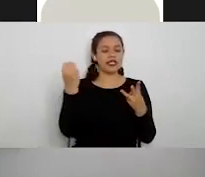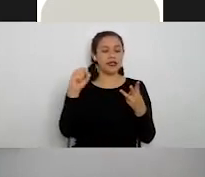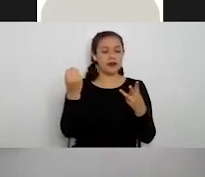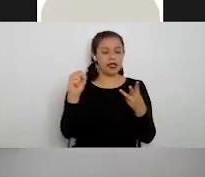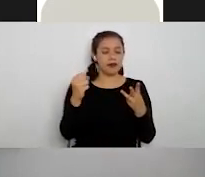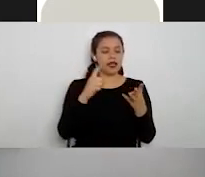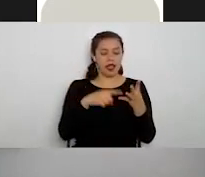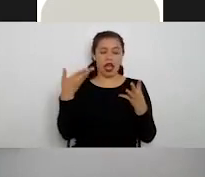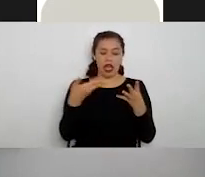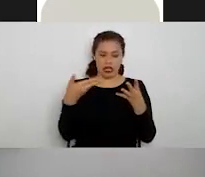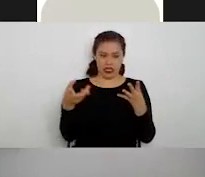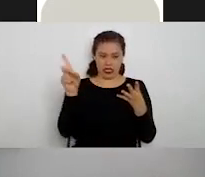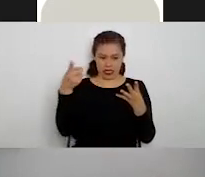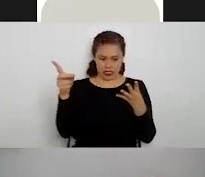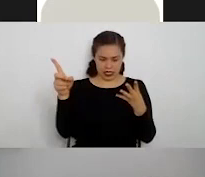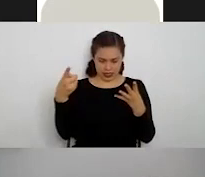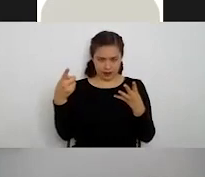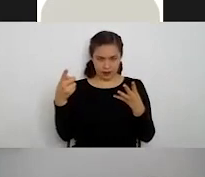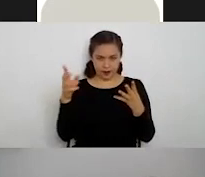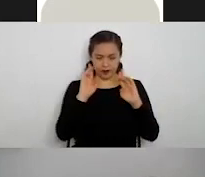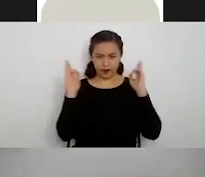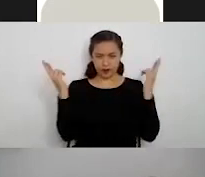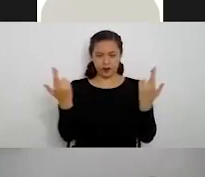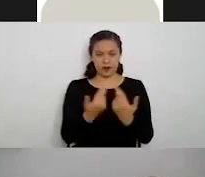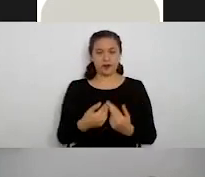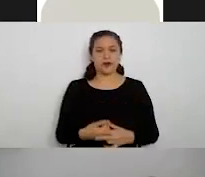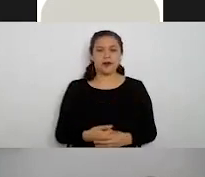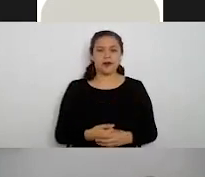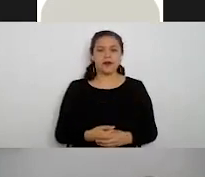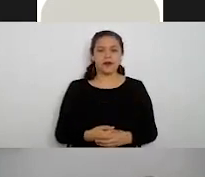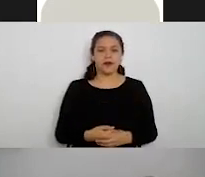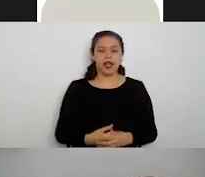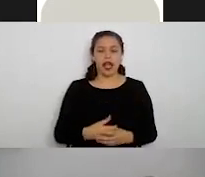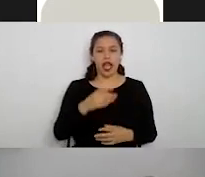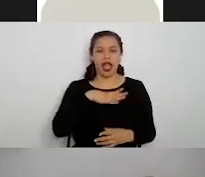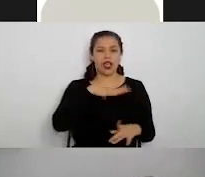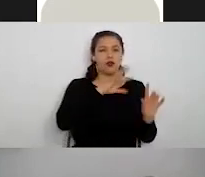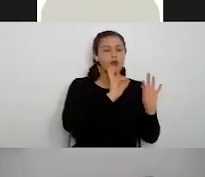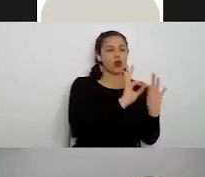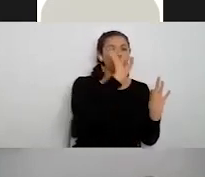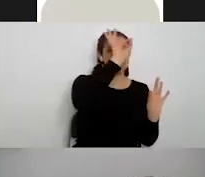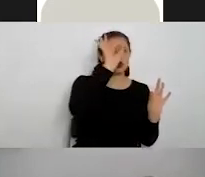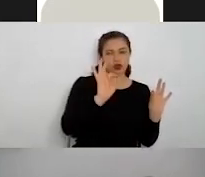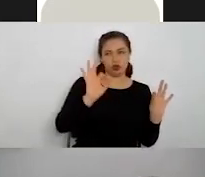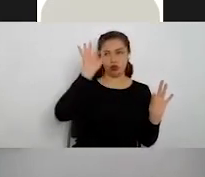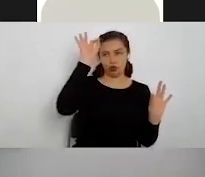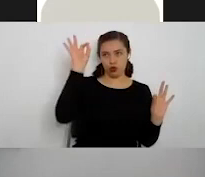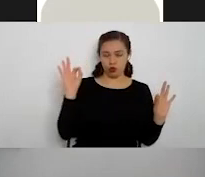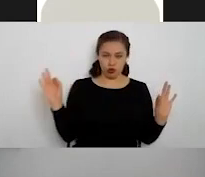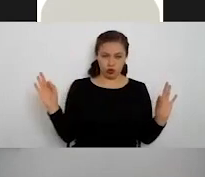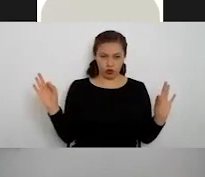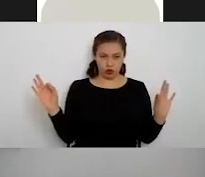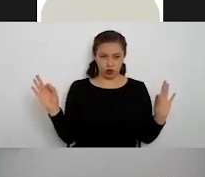en diciembre, hace lo que llaman un diagrama de puntos, que no es otra cosa más que